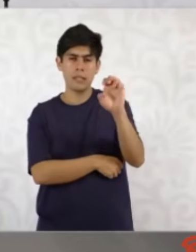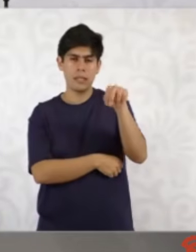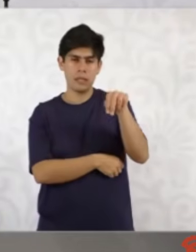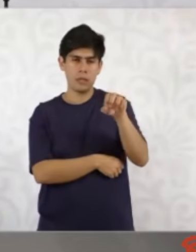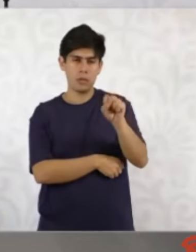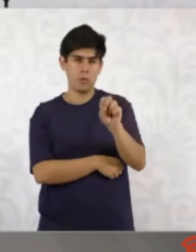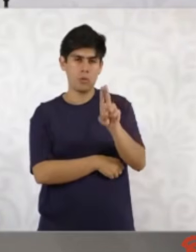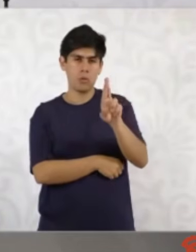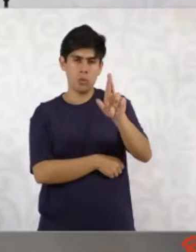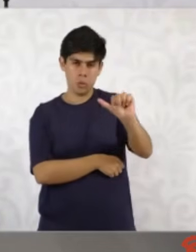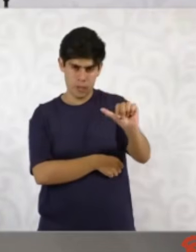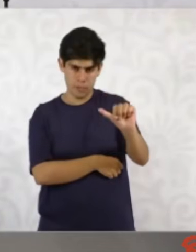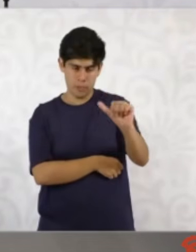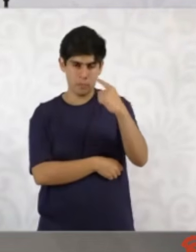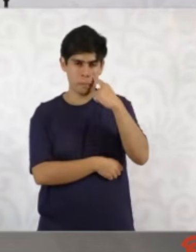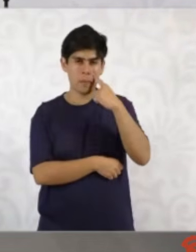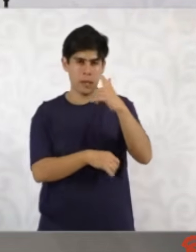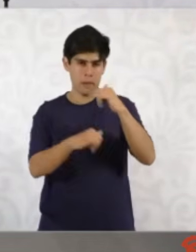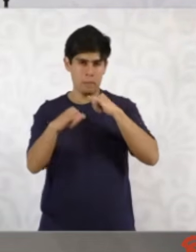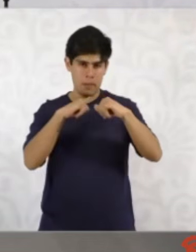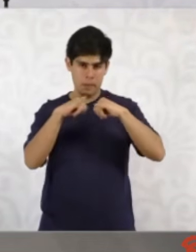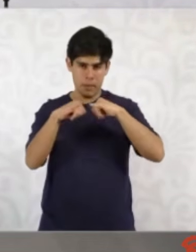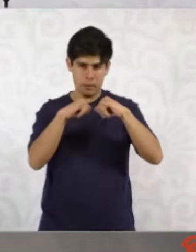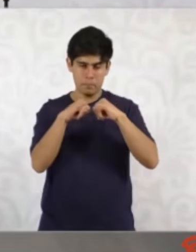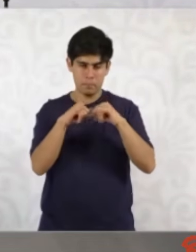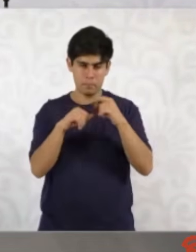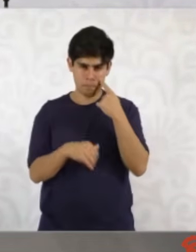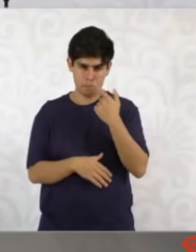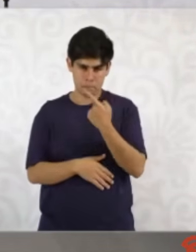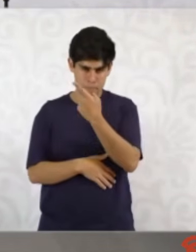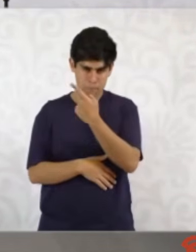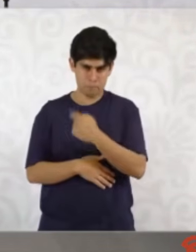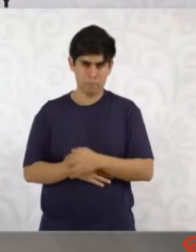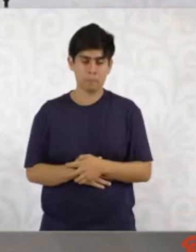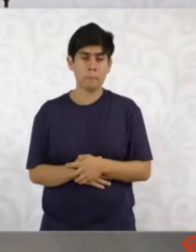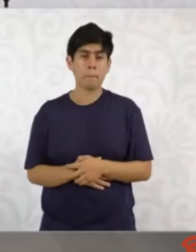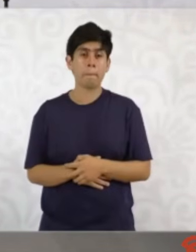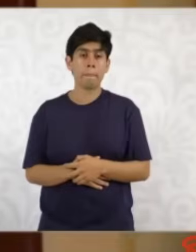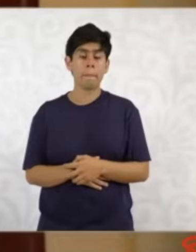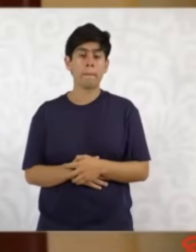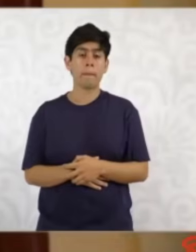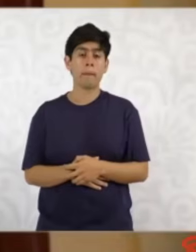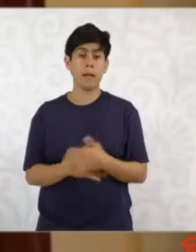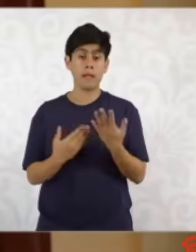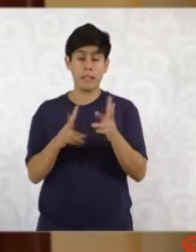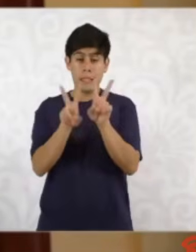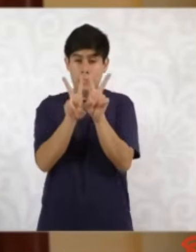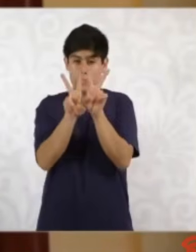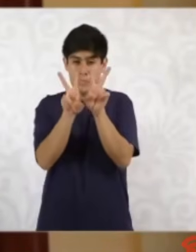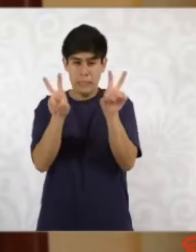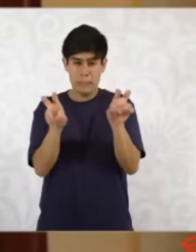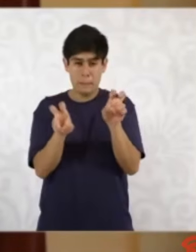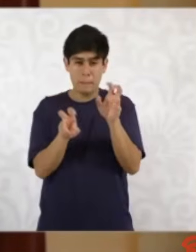el mapa, adelante. Aquí está, de qué se habló, de censura.